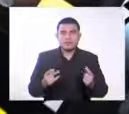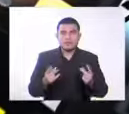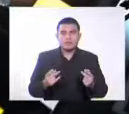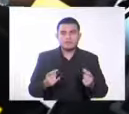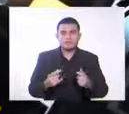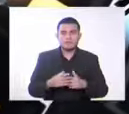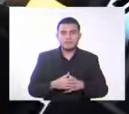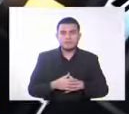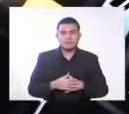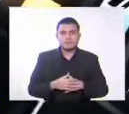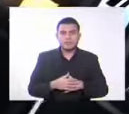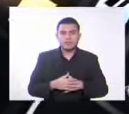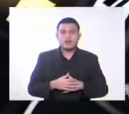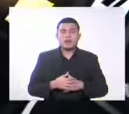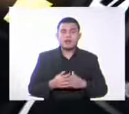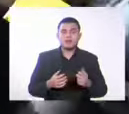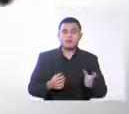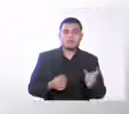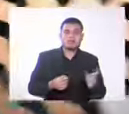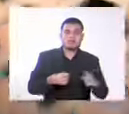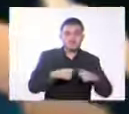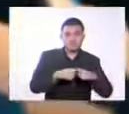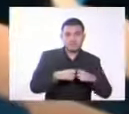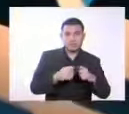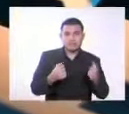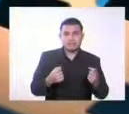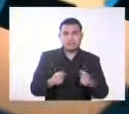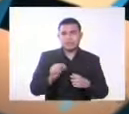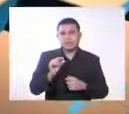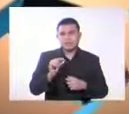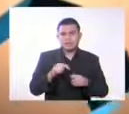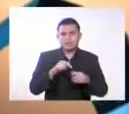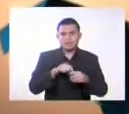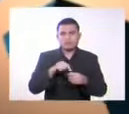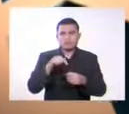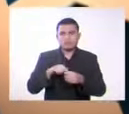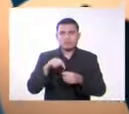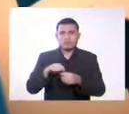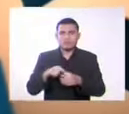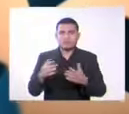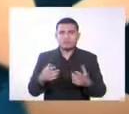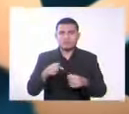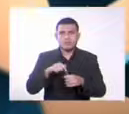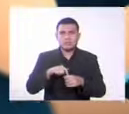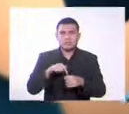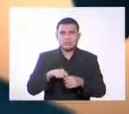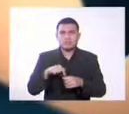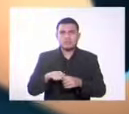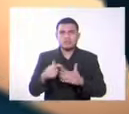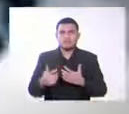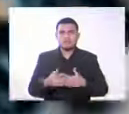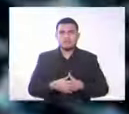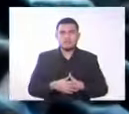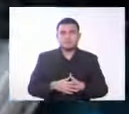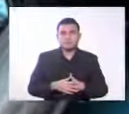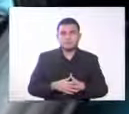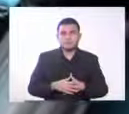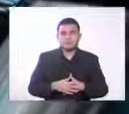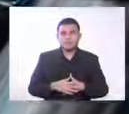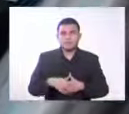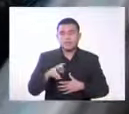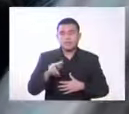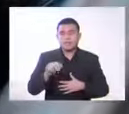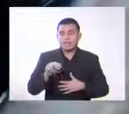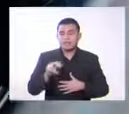Las baterías generalmente están compuestas de pequeñas celdas. Con la creación de celdas aún más pequeñas, o sea,